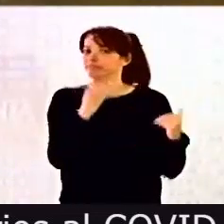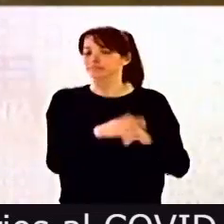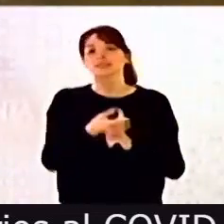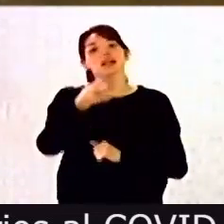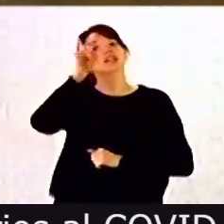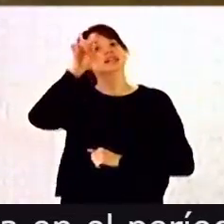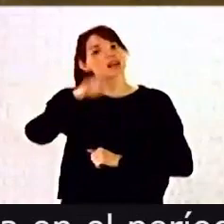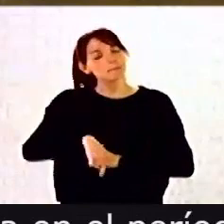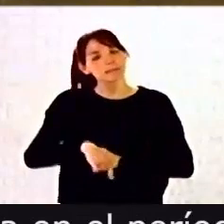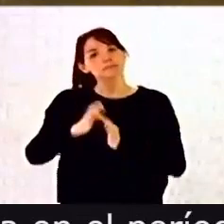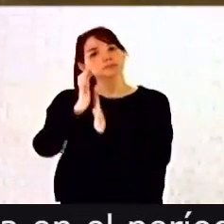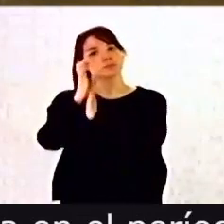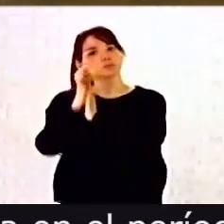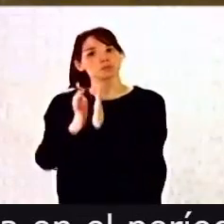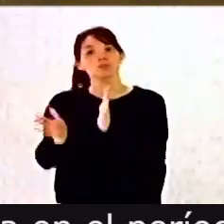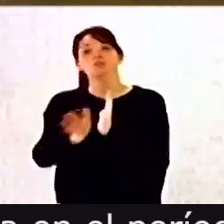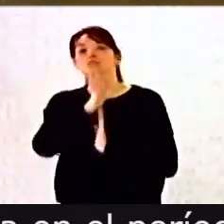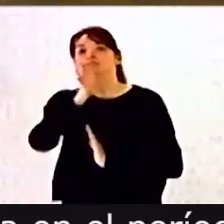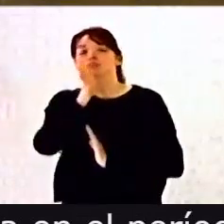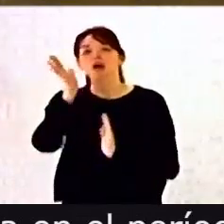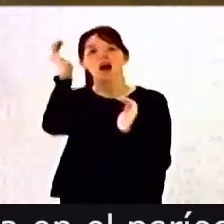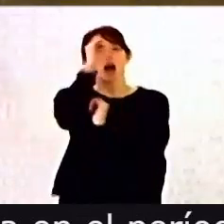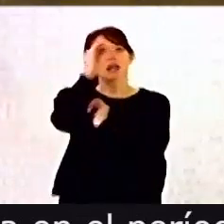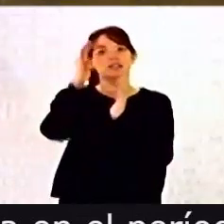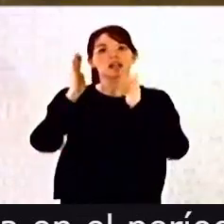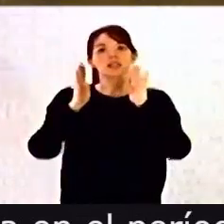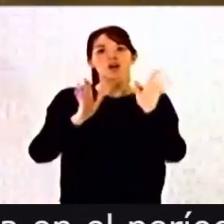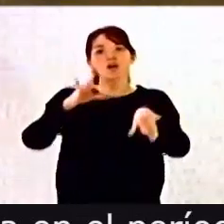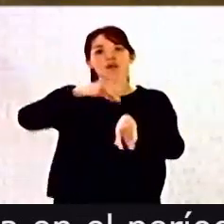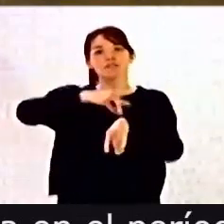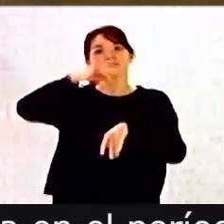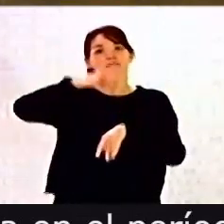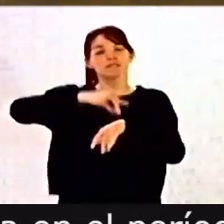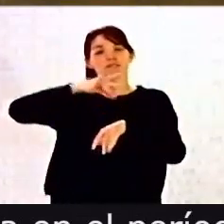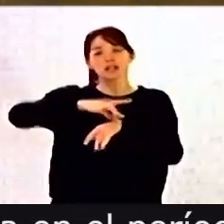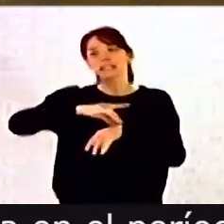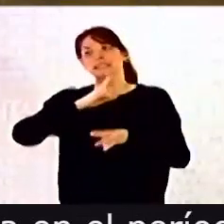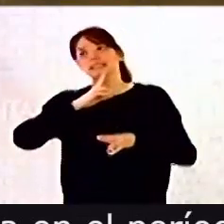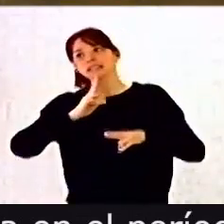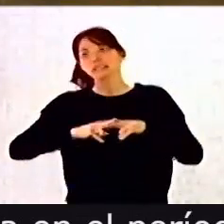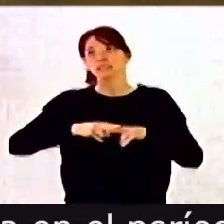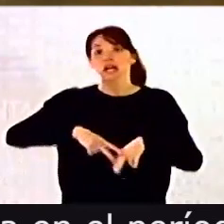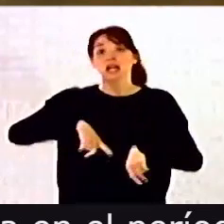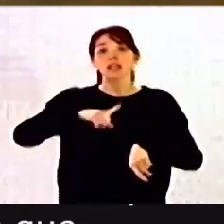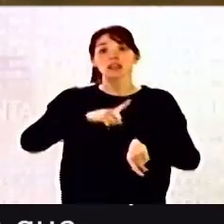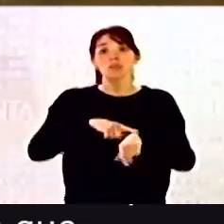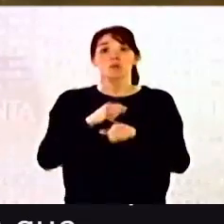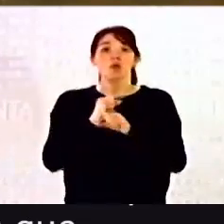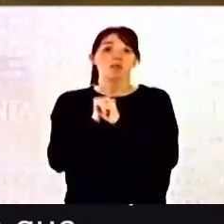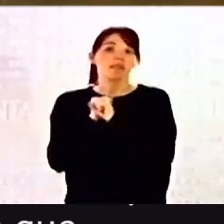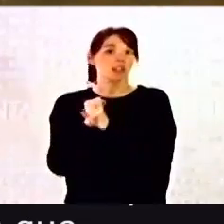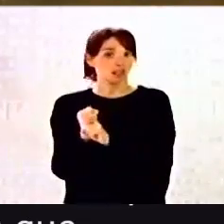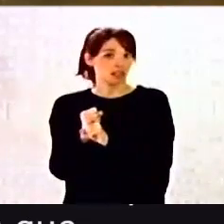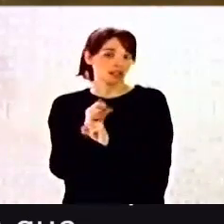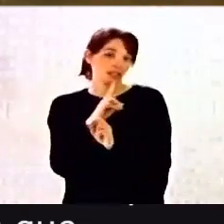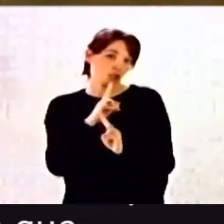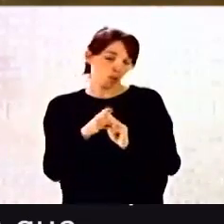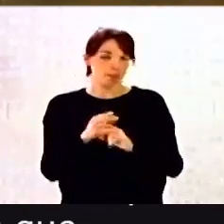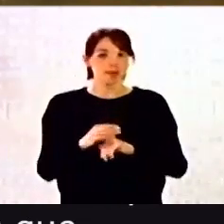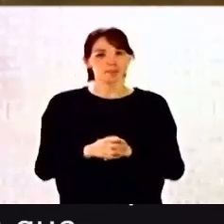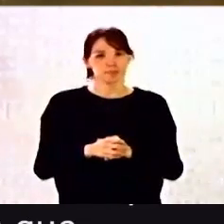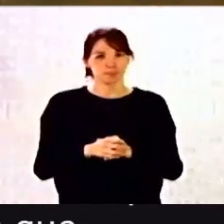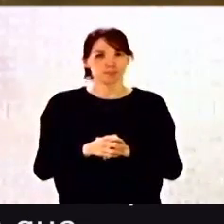disminución de la atención a las enfermedades que denominamos tiempo dependientes. Me estoy